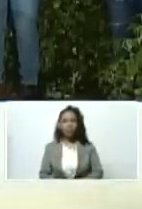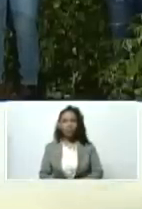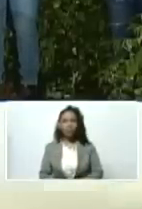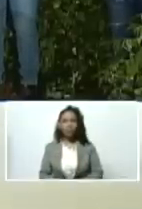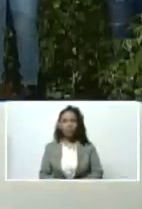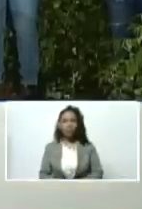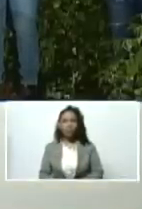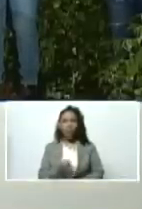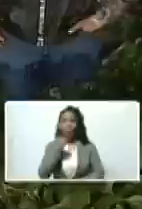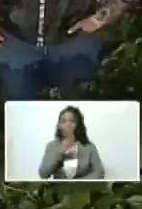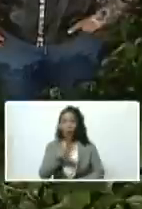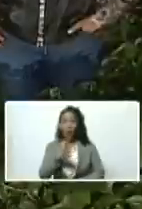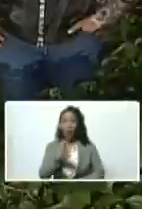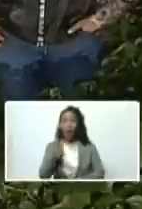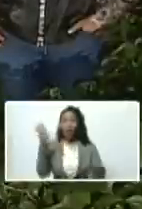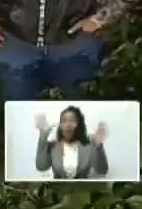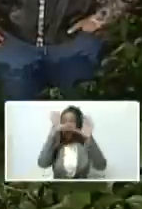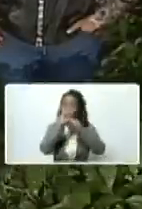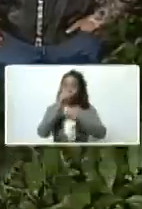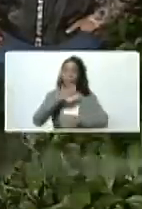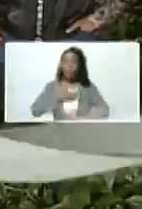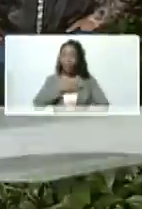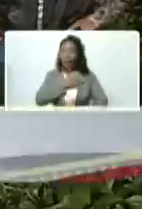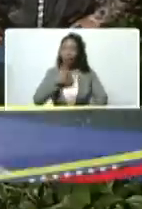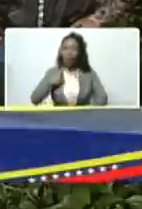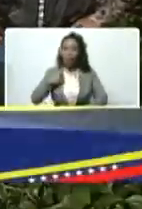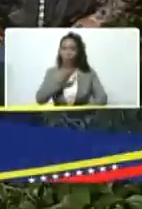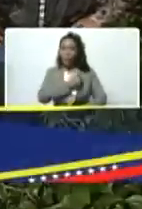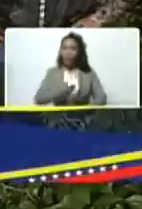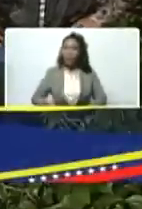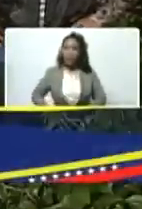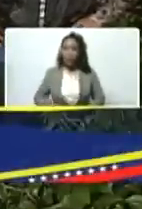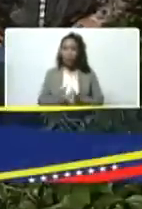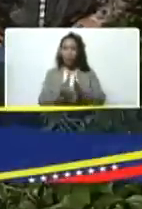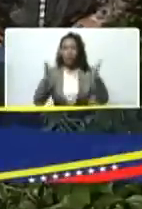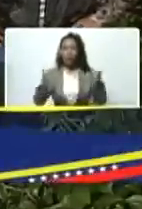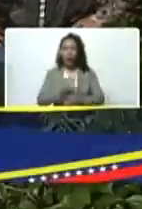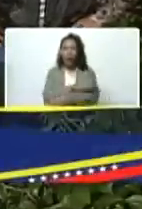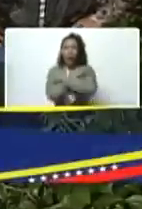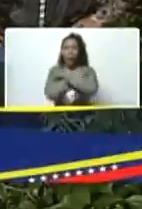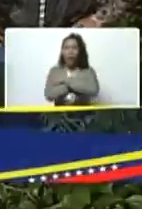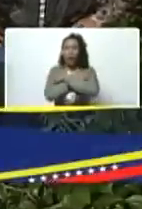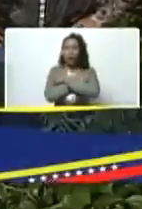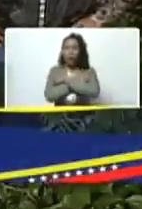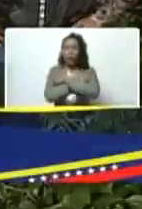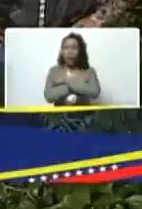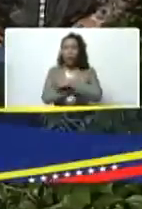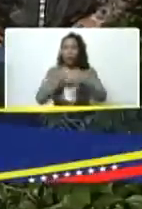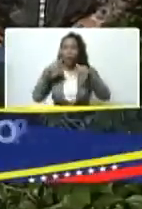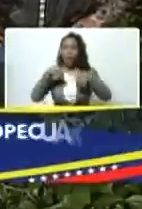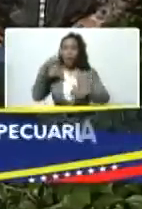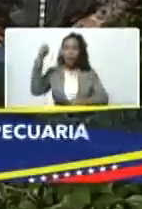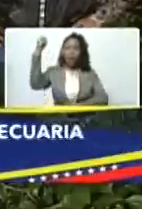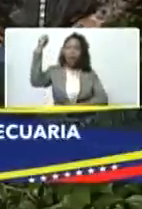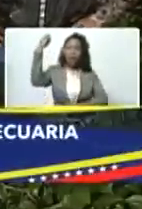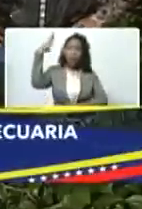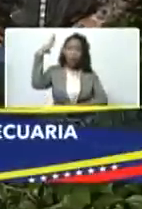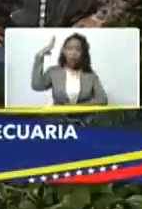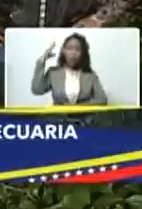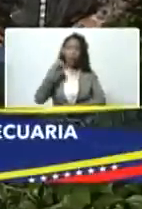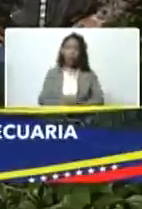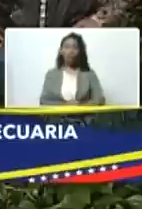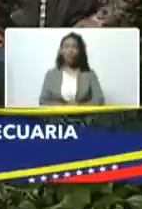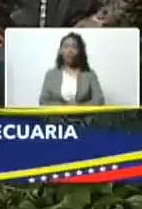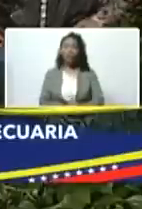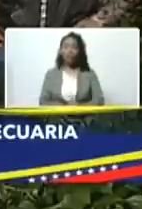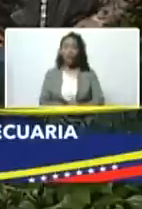bueno muy buenas noches mi querido presidente un gran abrazo desde el sol y sol desde el sol